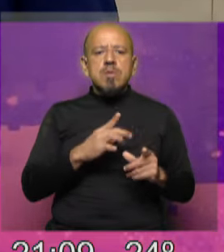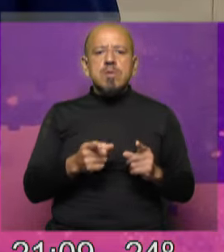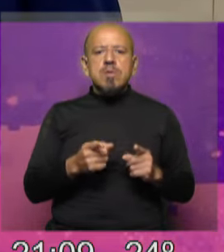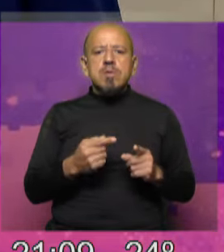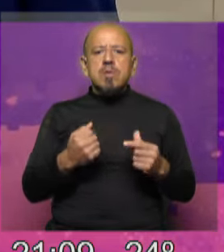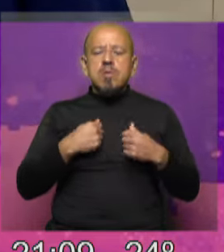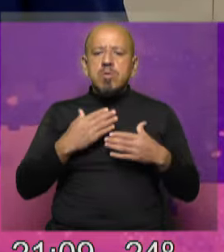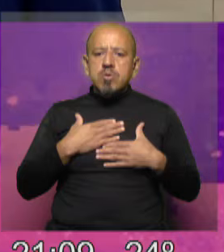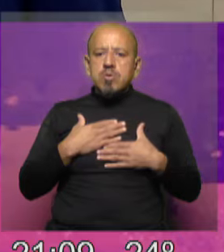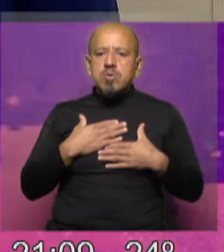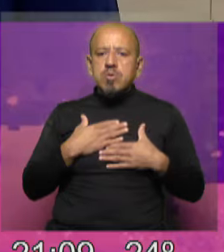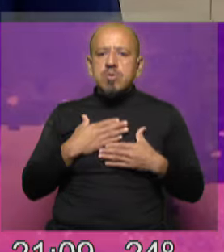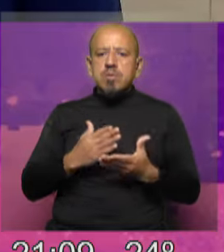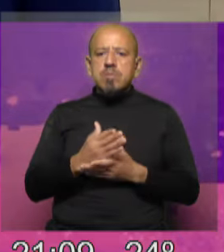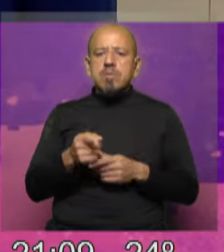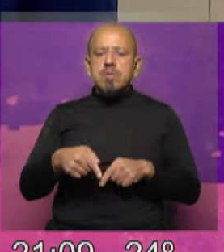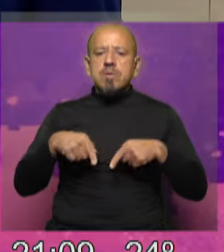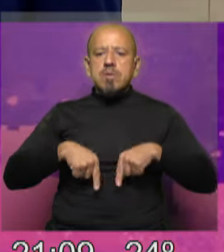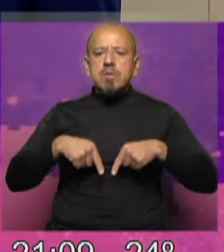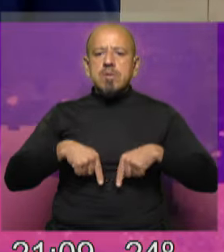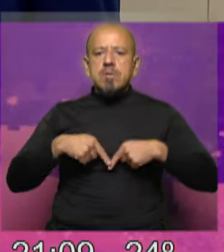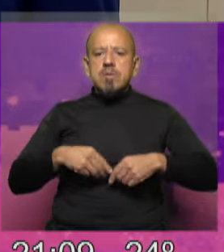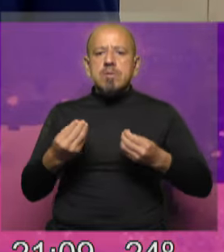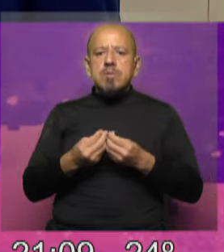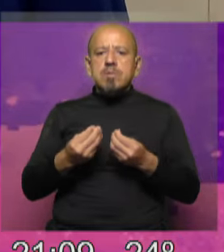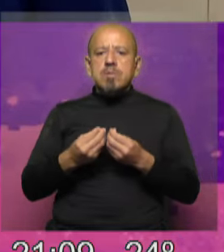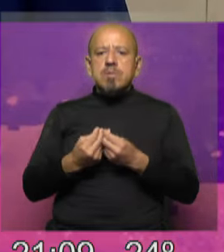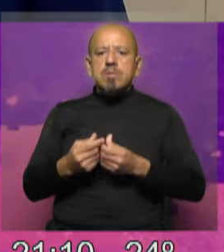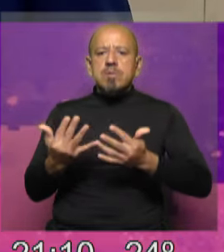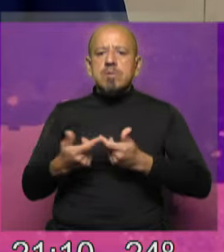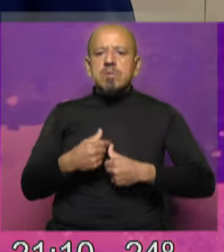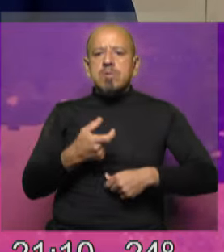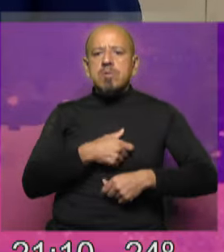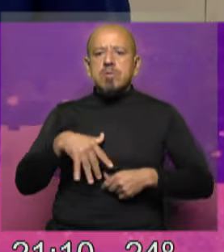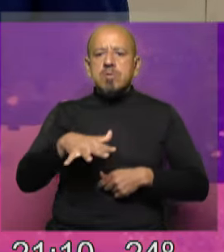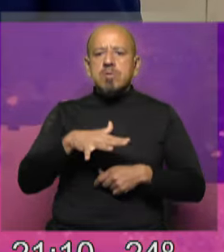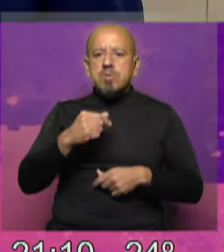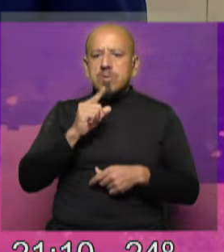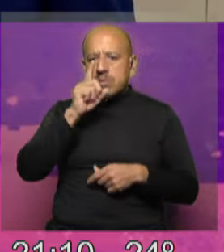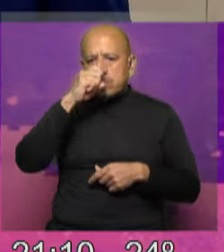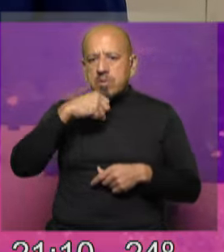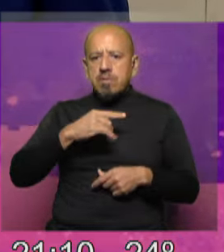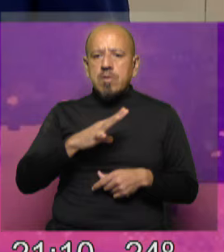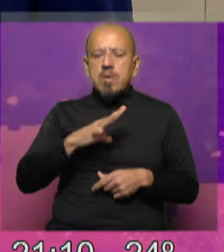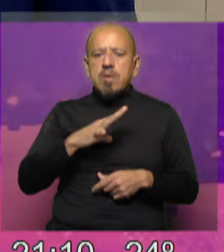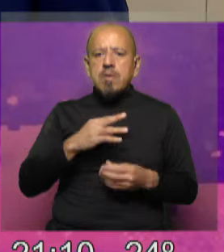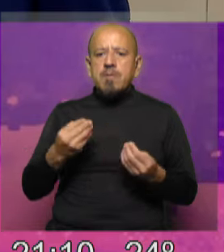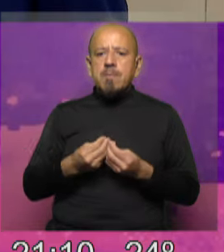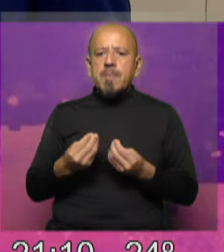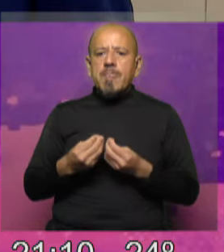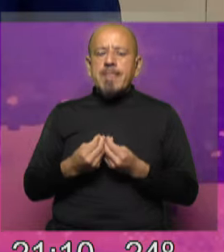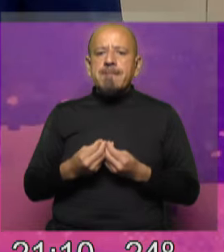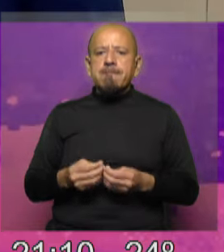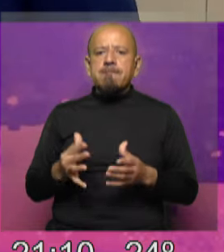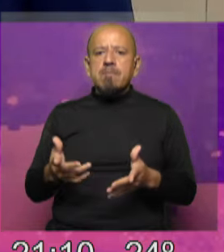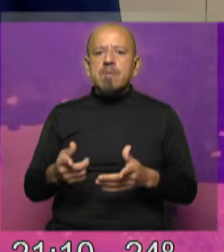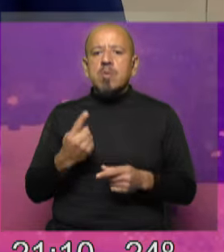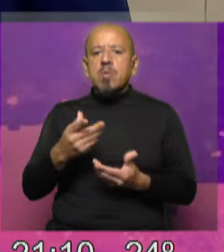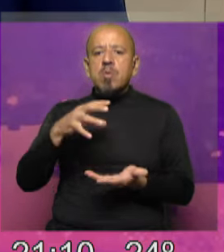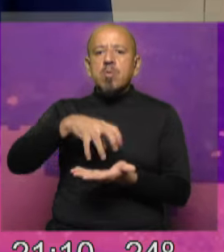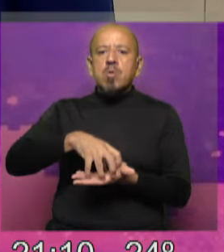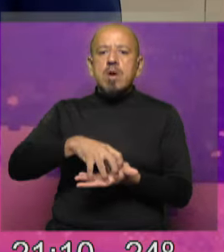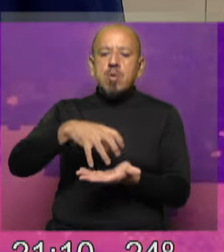Claro, lo que nos pasa todo el tiempo en la Intendencia es que muchísimas organizaciones sociales en Montevideo y en Uruguay hay muchísimas, nos pedían todos una sede, quiero